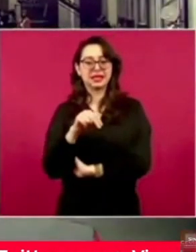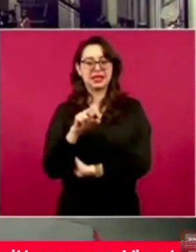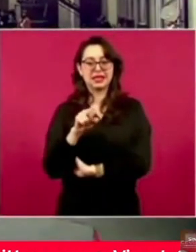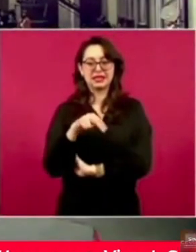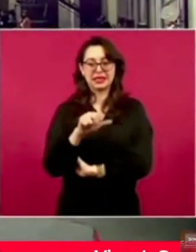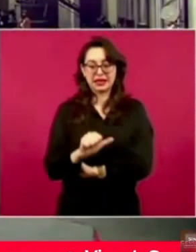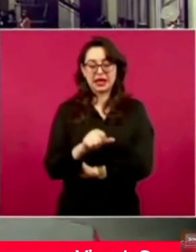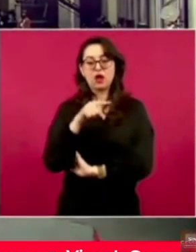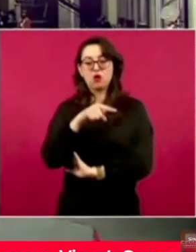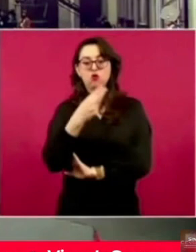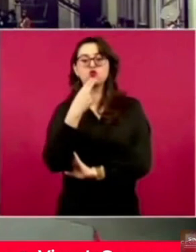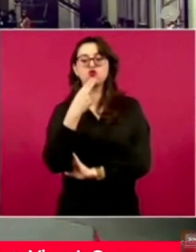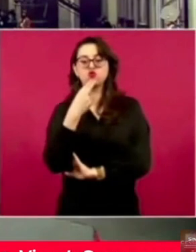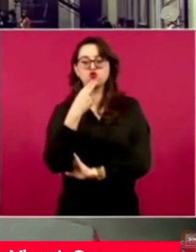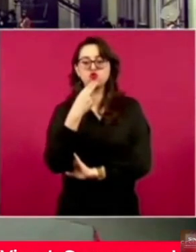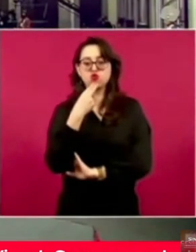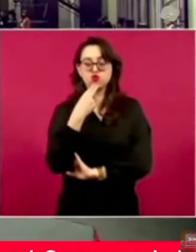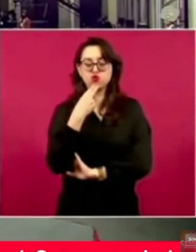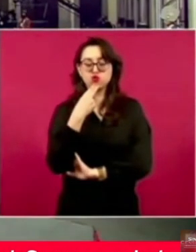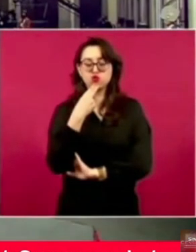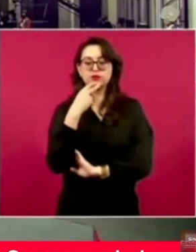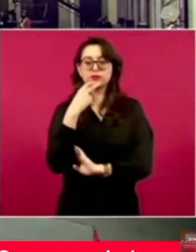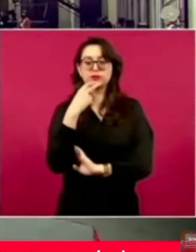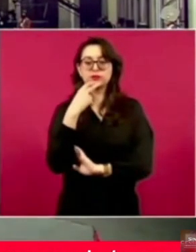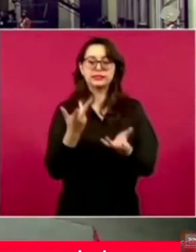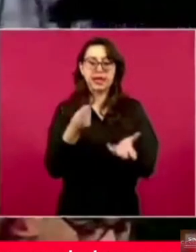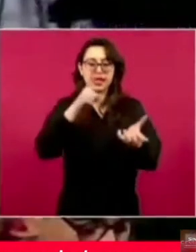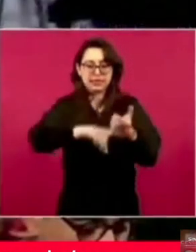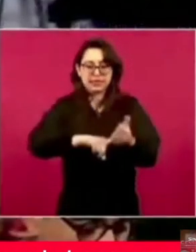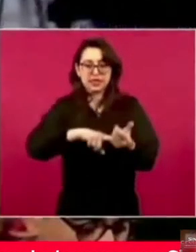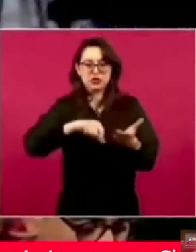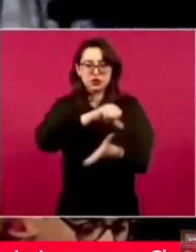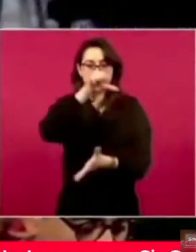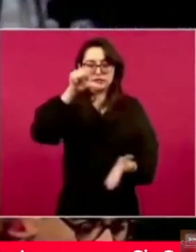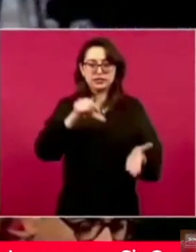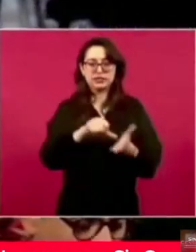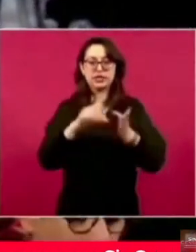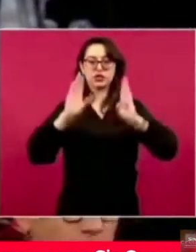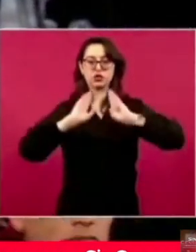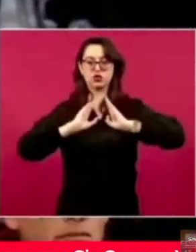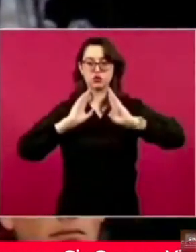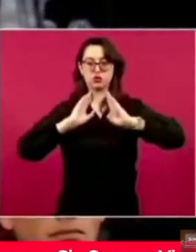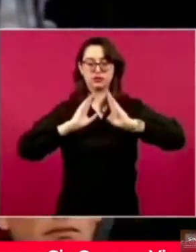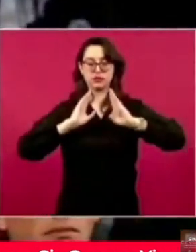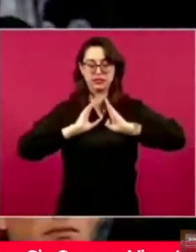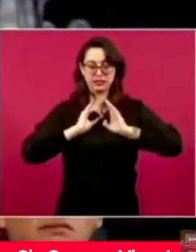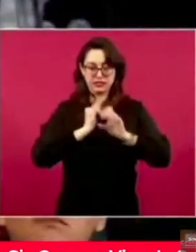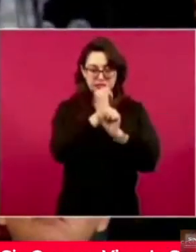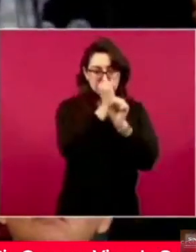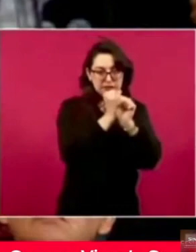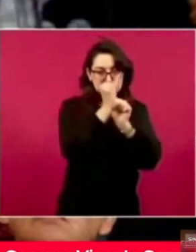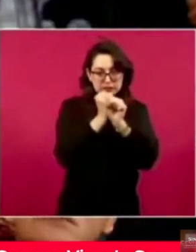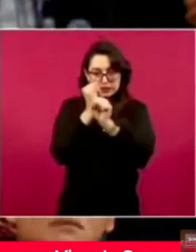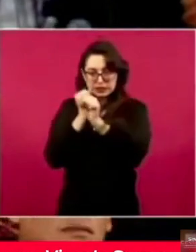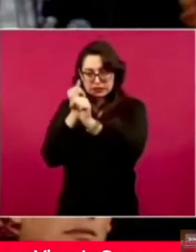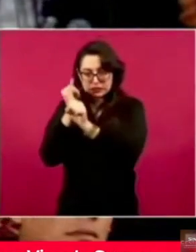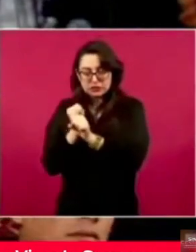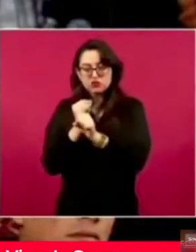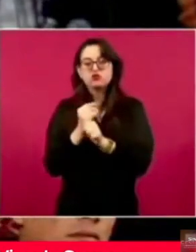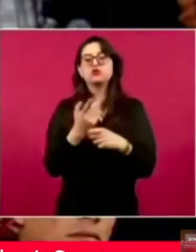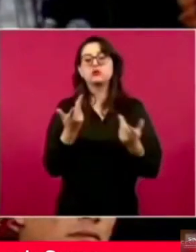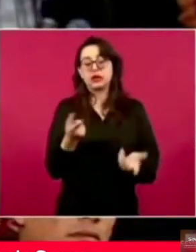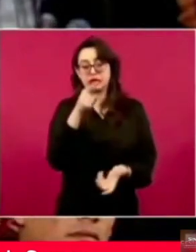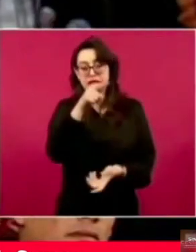spyware Pegasus desde el Centro Militar de Inteligencia que opera en el campo militar número 1. Este